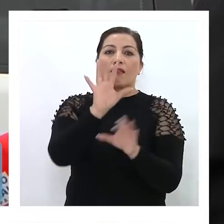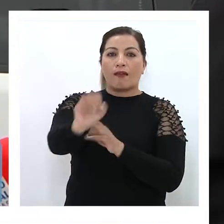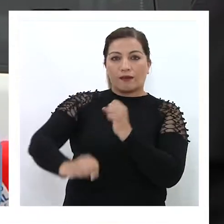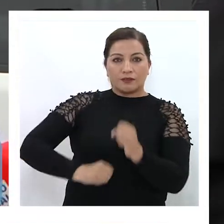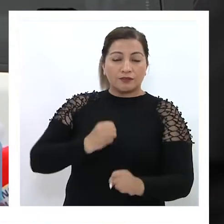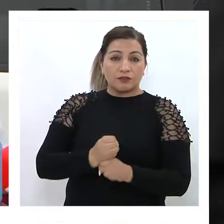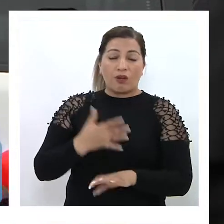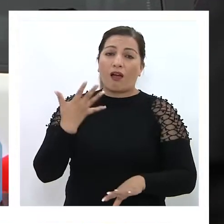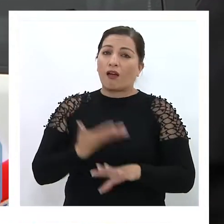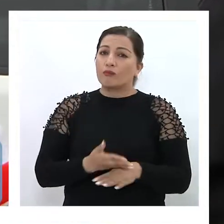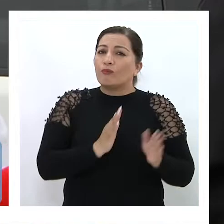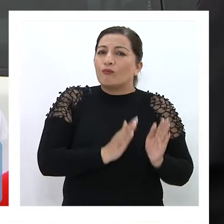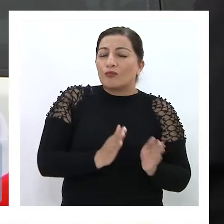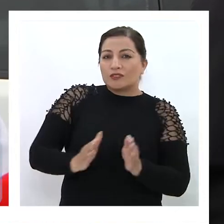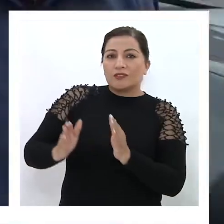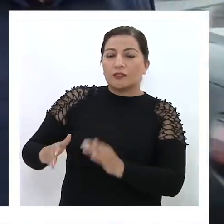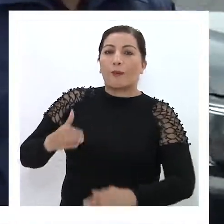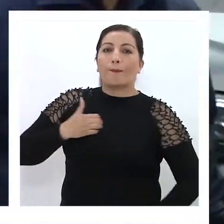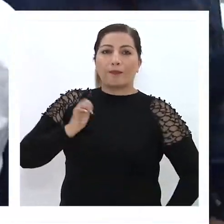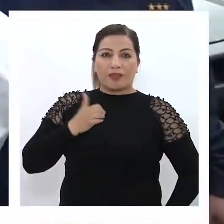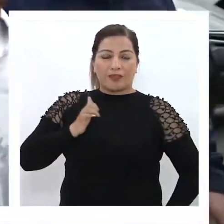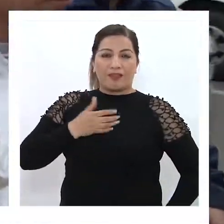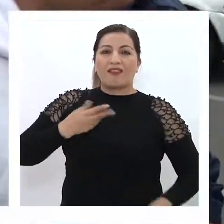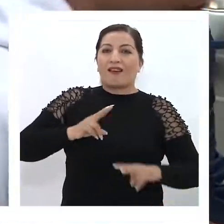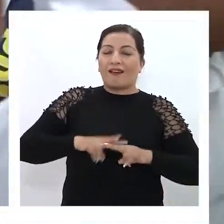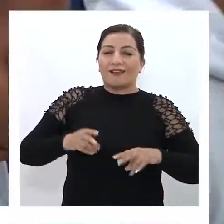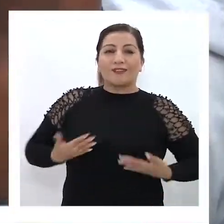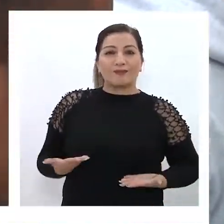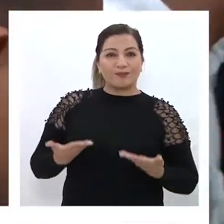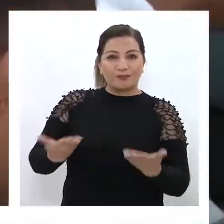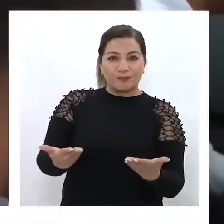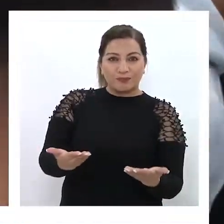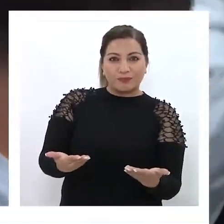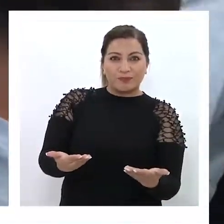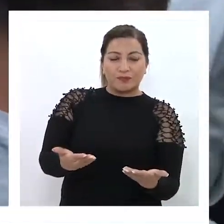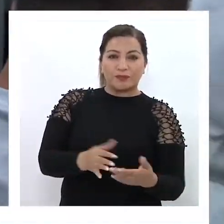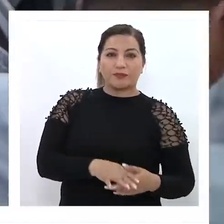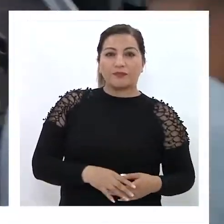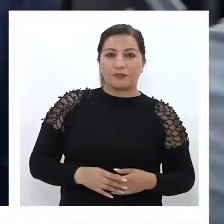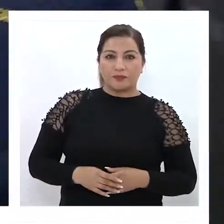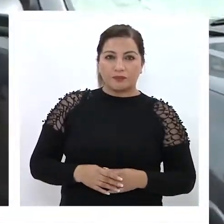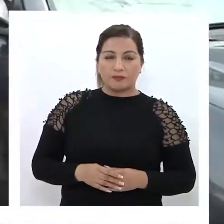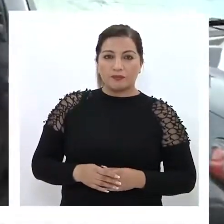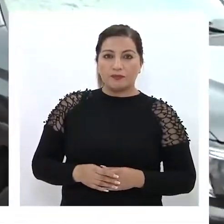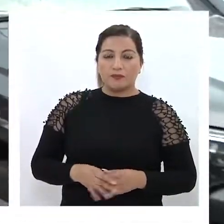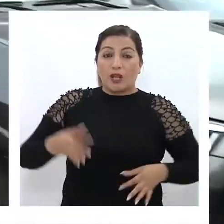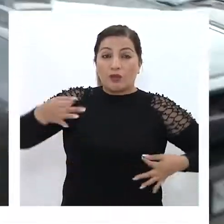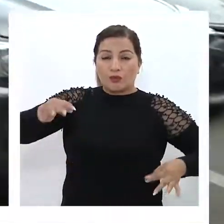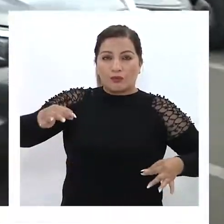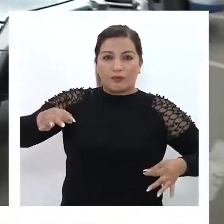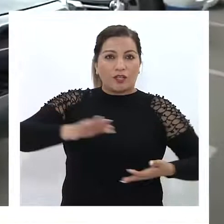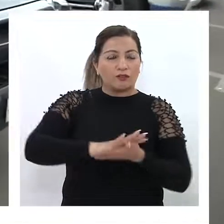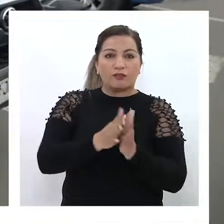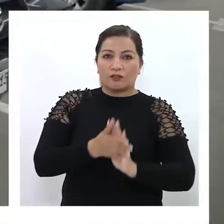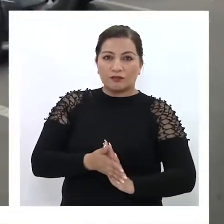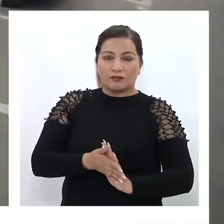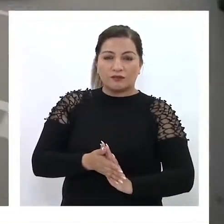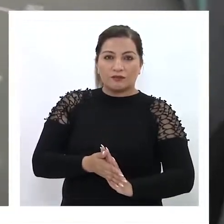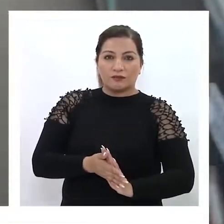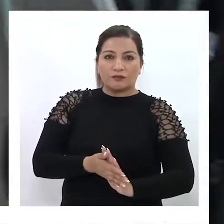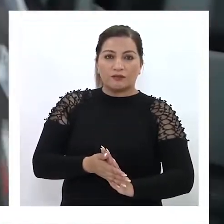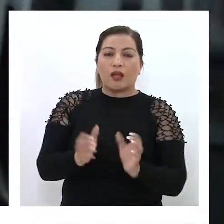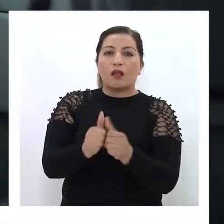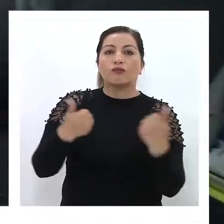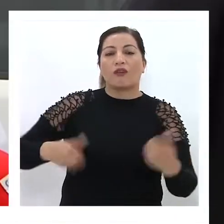años, y hay un procedimiento que la PDI hace entrega documentalmente con